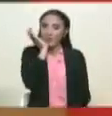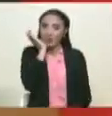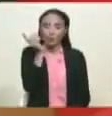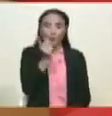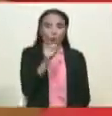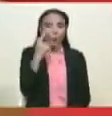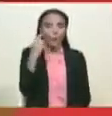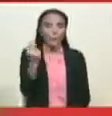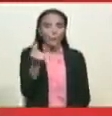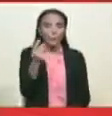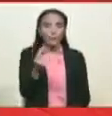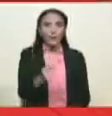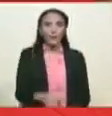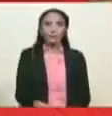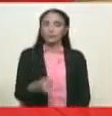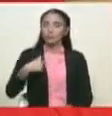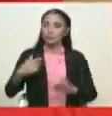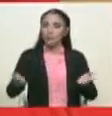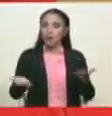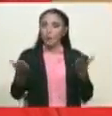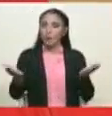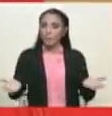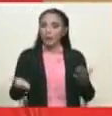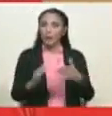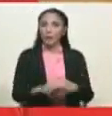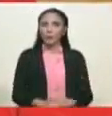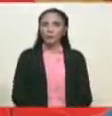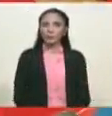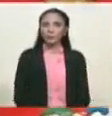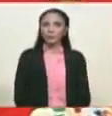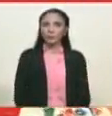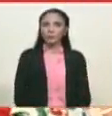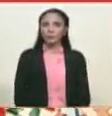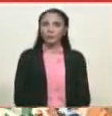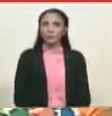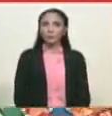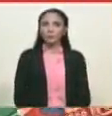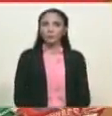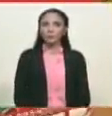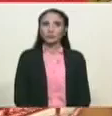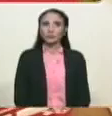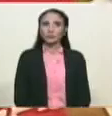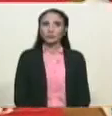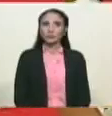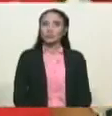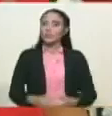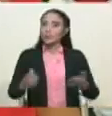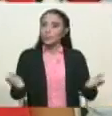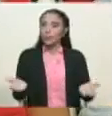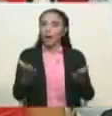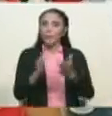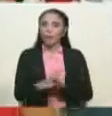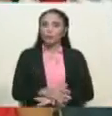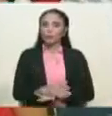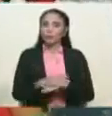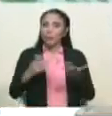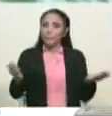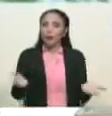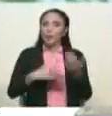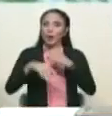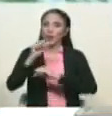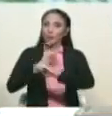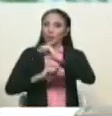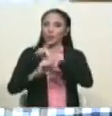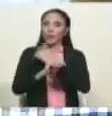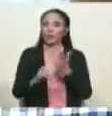minimalismo. Vamos más bien hacia donde debe ir nuestra patria y nuestra revolución, al